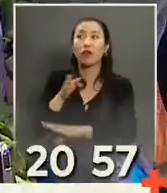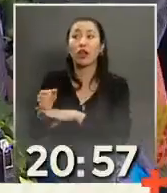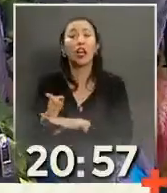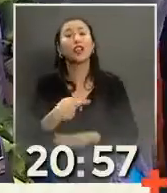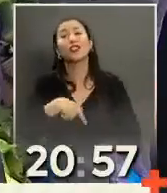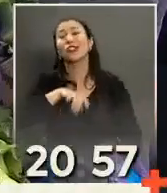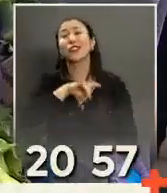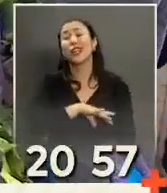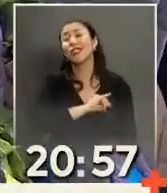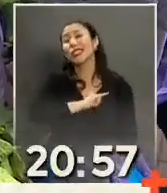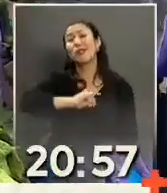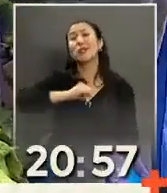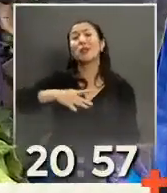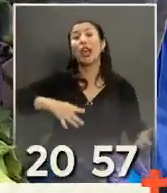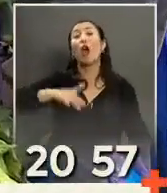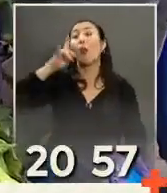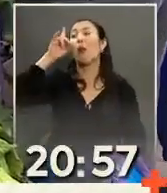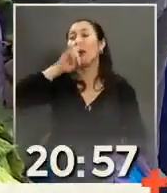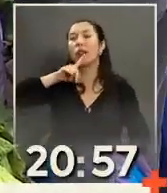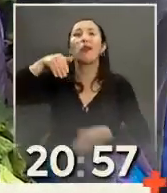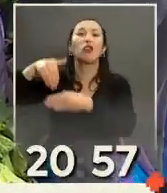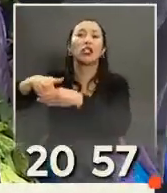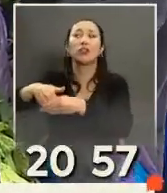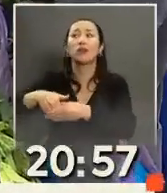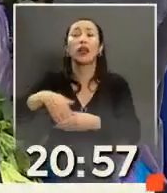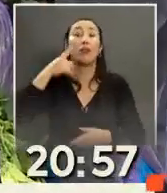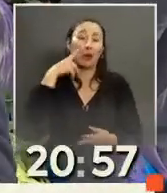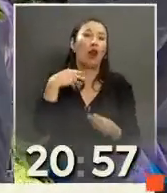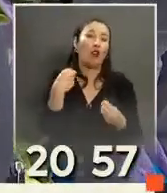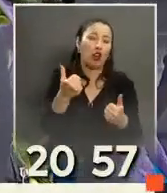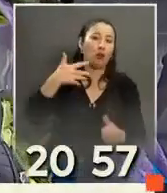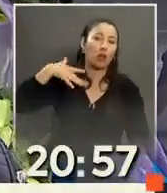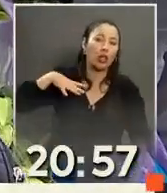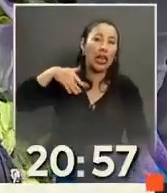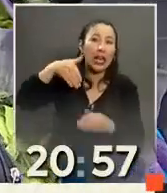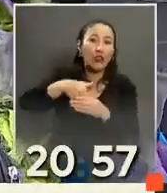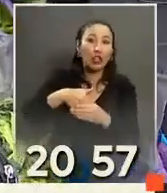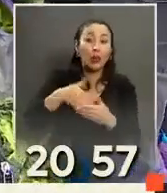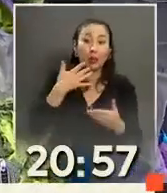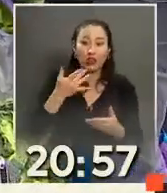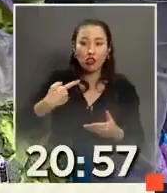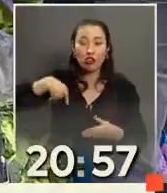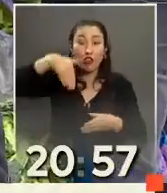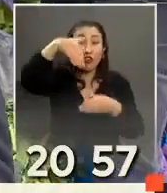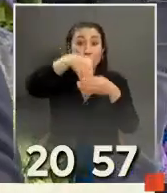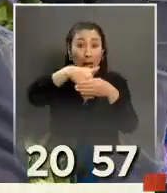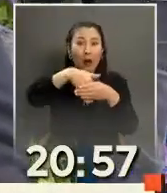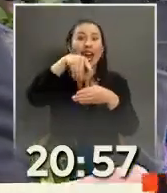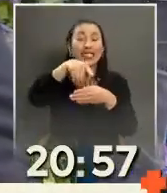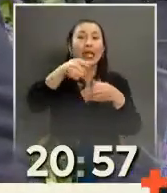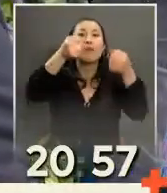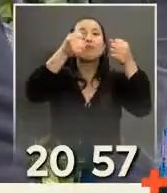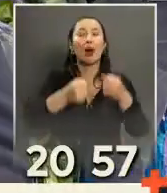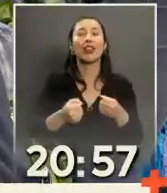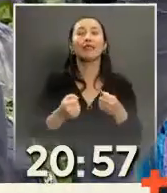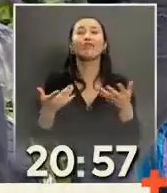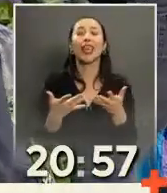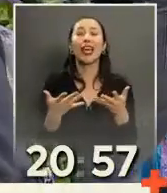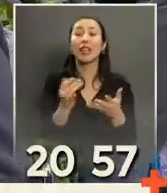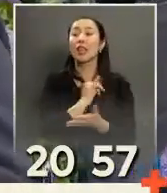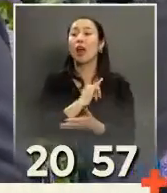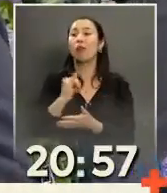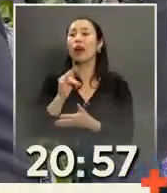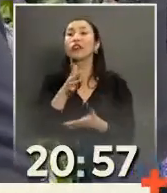último. Pero bueno, es bueno que vayan a votar igual, po, porque así podemos nosotros, podemos también decir, no sé,